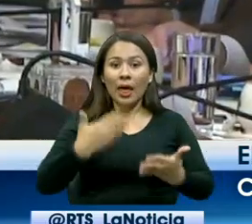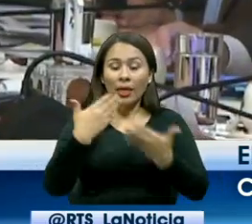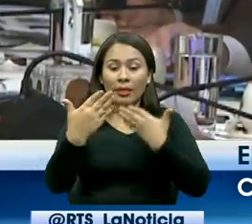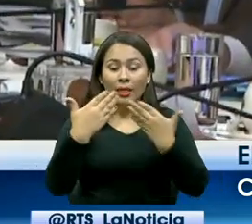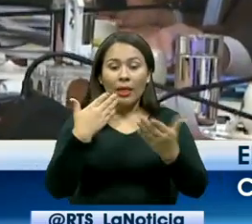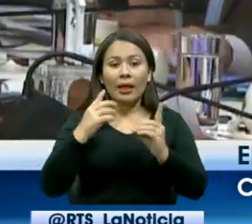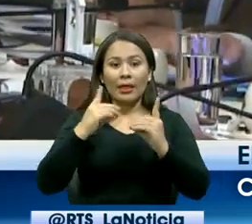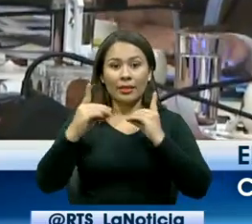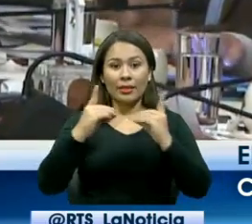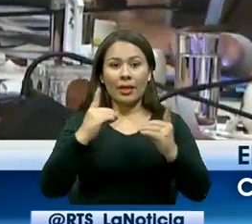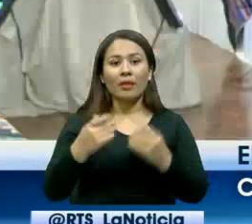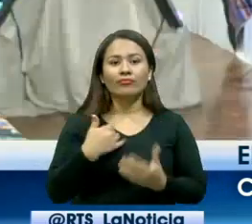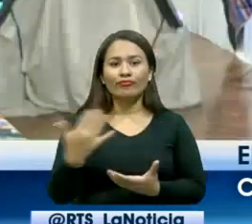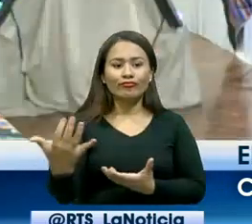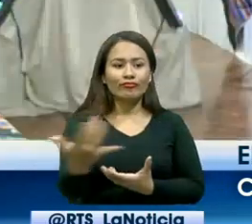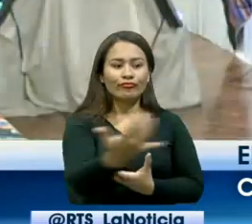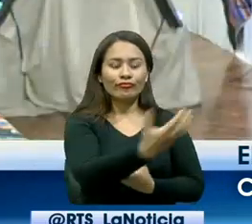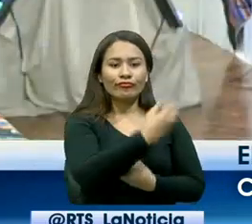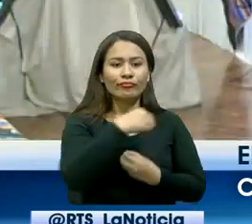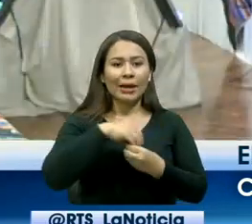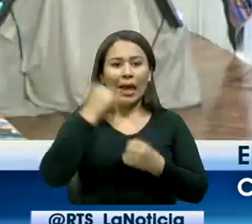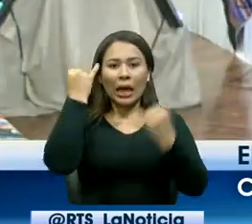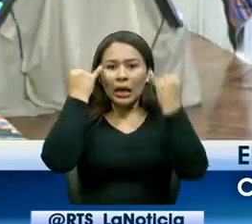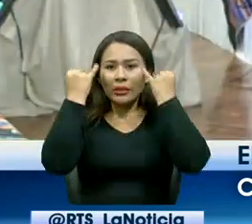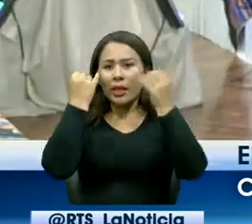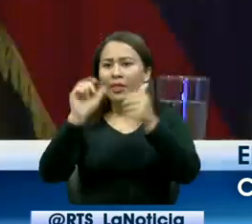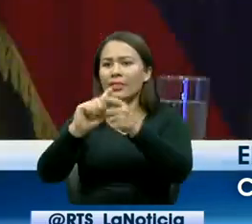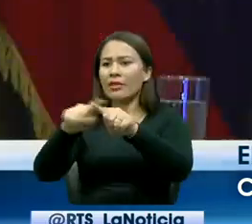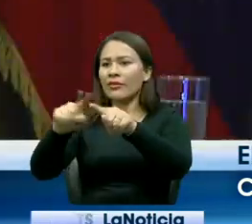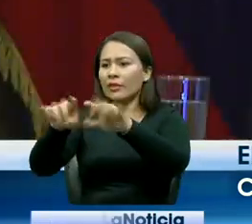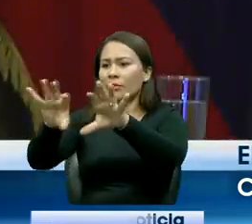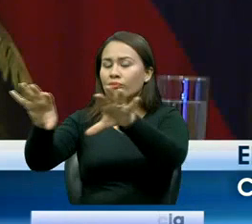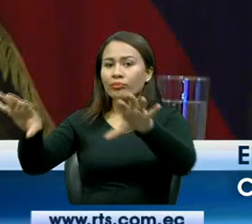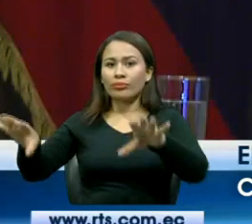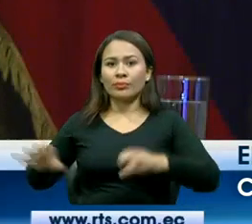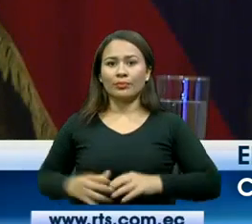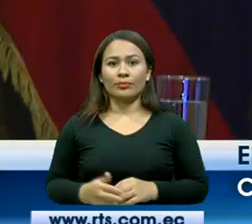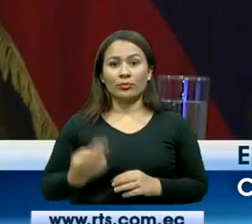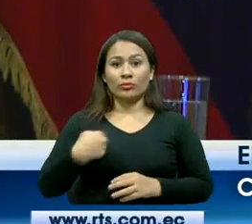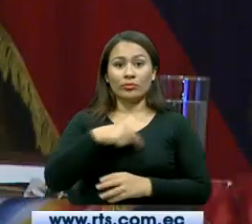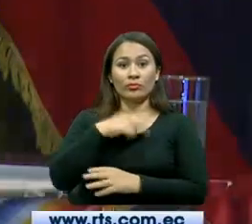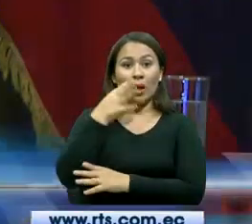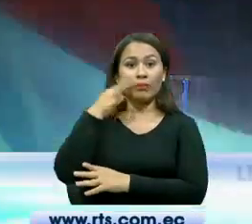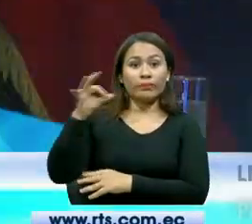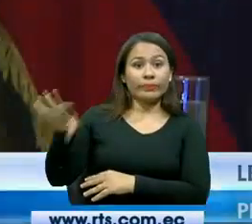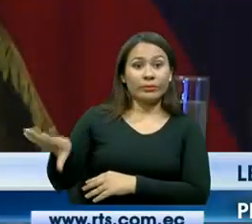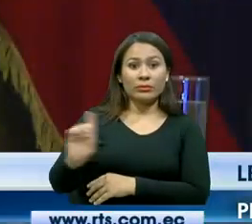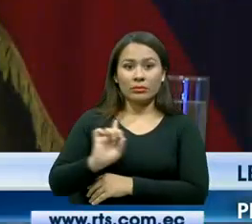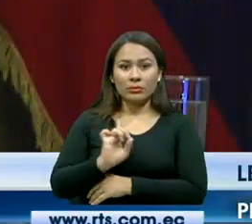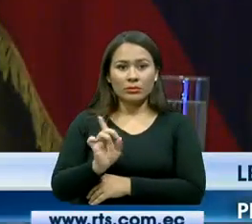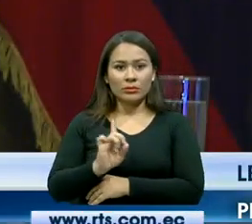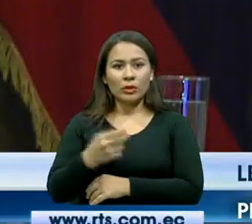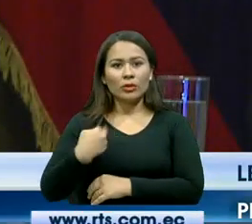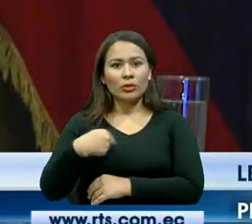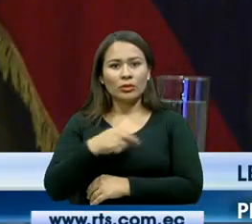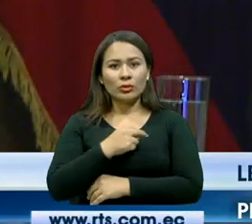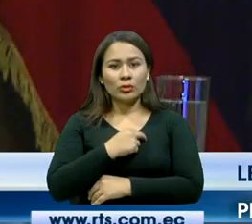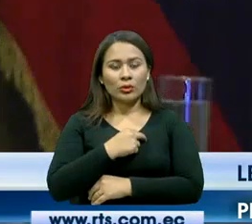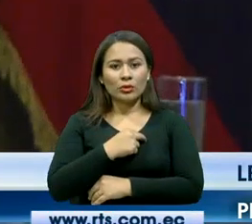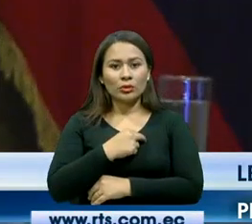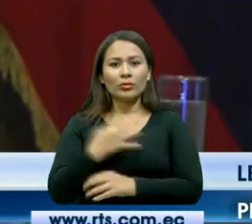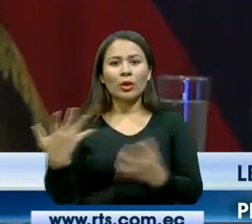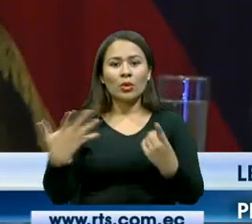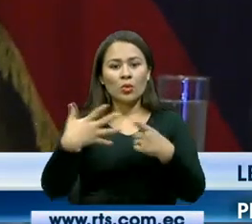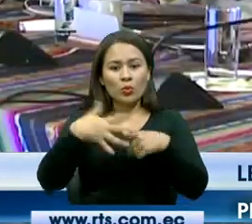nacional, está recogiendo propuestas de diferentes sectores. Sin excluir absolutamente a nadie. Nosotros somos inclusivos,